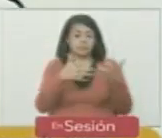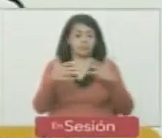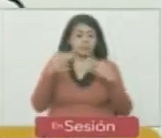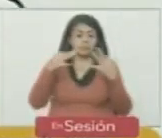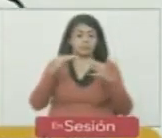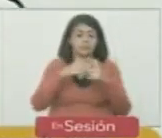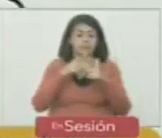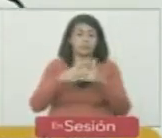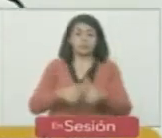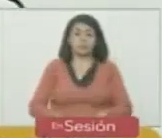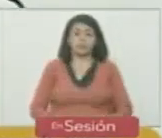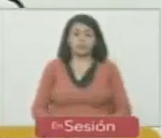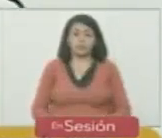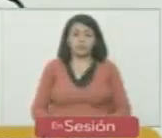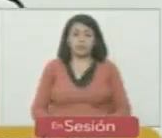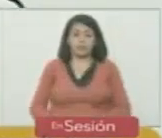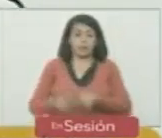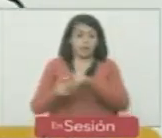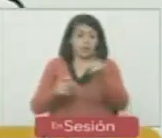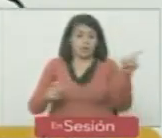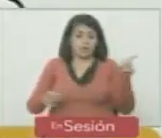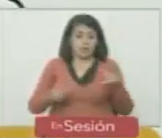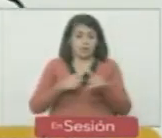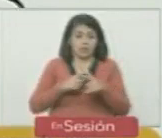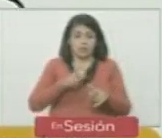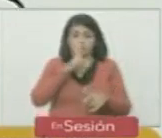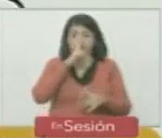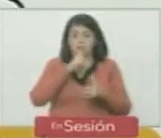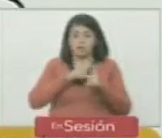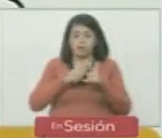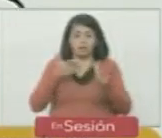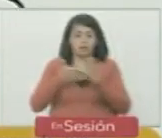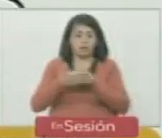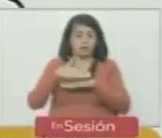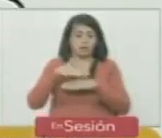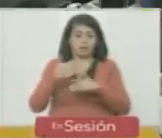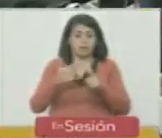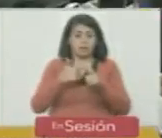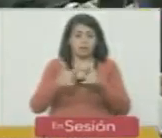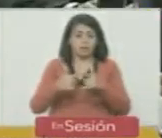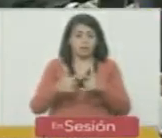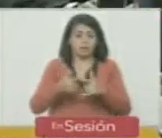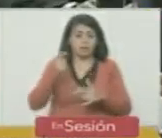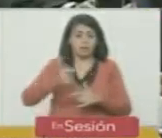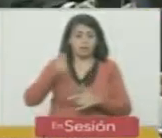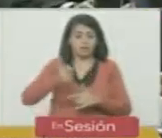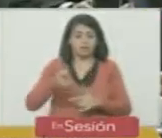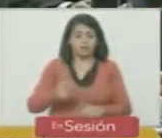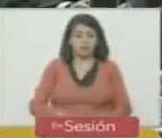civil. En medio de esta perversión, un tribunal